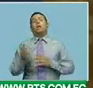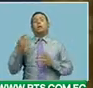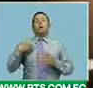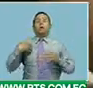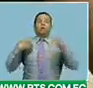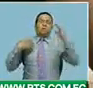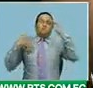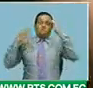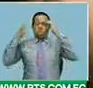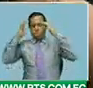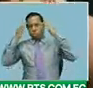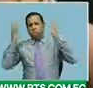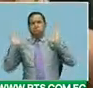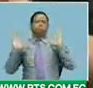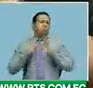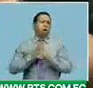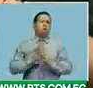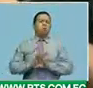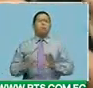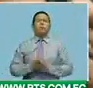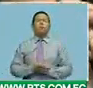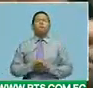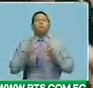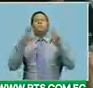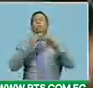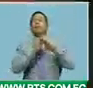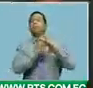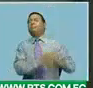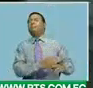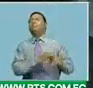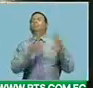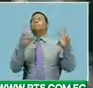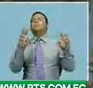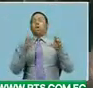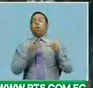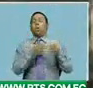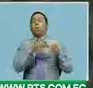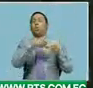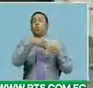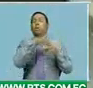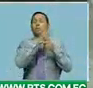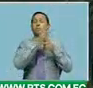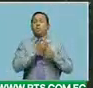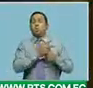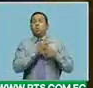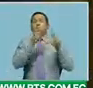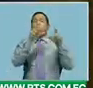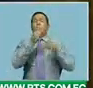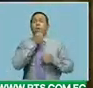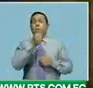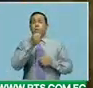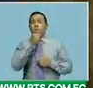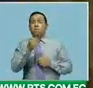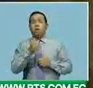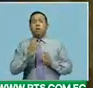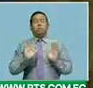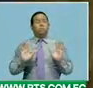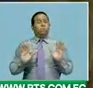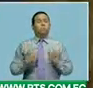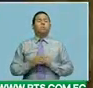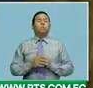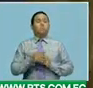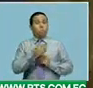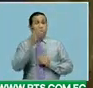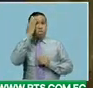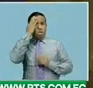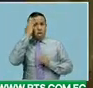eficiencia. También rechazó la acusación sobre la tardía activación del Comité para la Protección de Periodistas durante el paro. No sé si ustedes lo conocen, pero